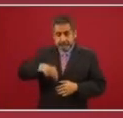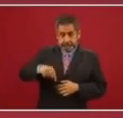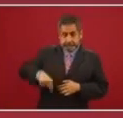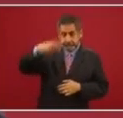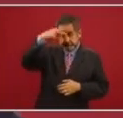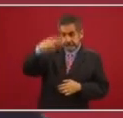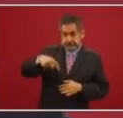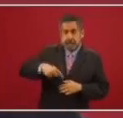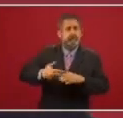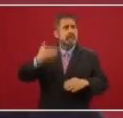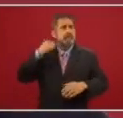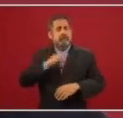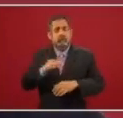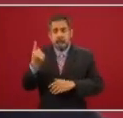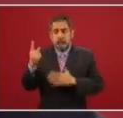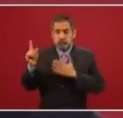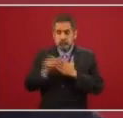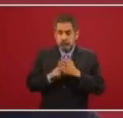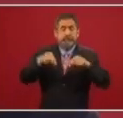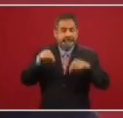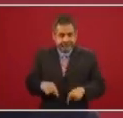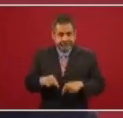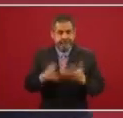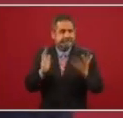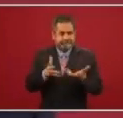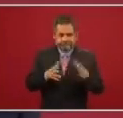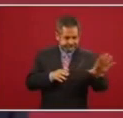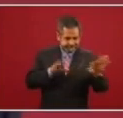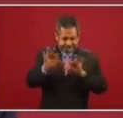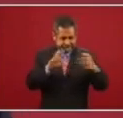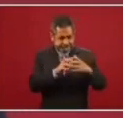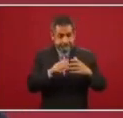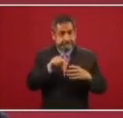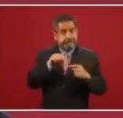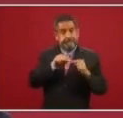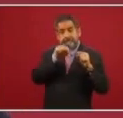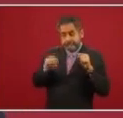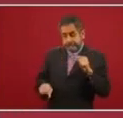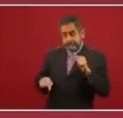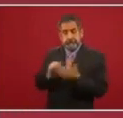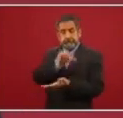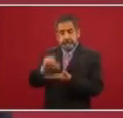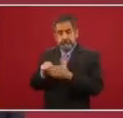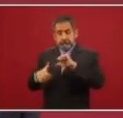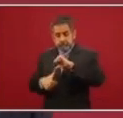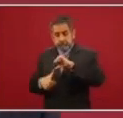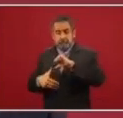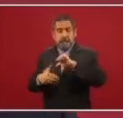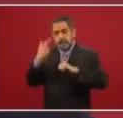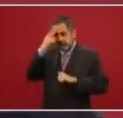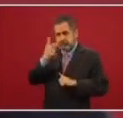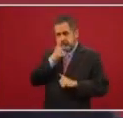méxico hace alrededor de un mes que pudimos formar a todos los países de la supresión de centroamérica república dominicana